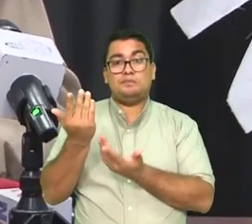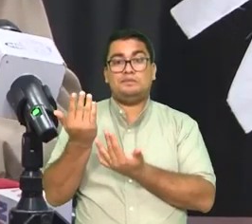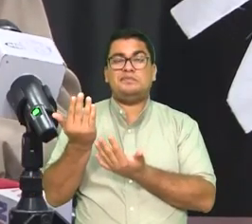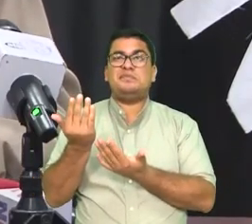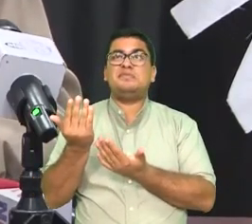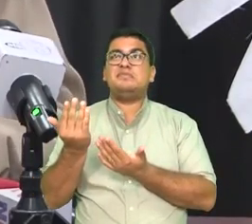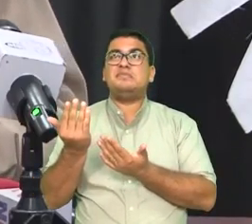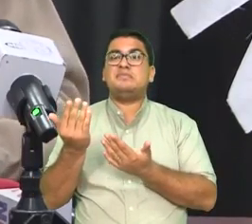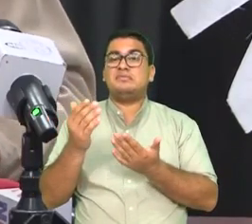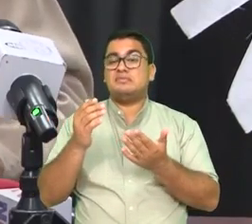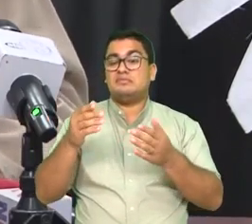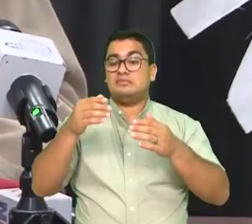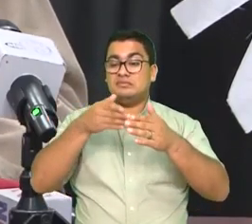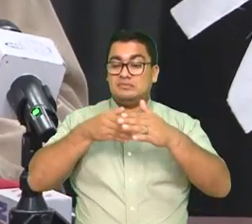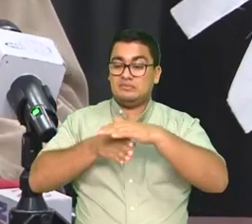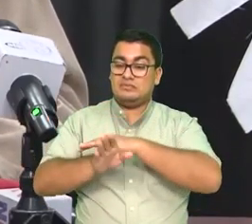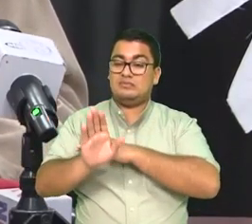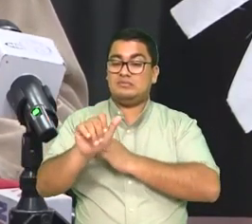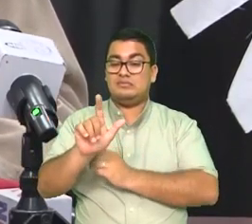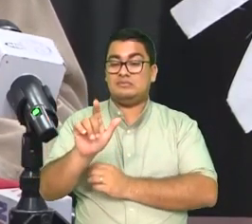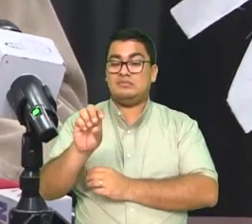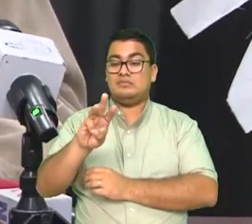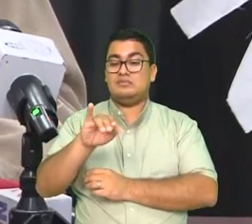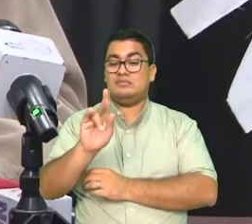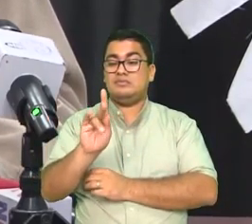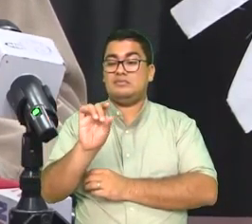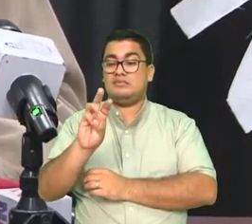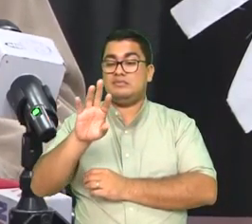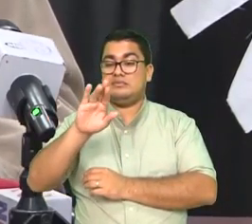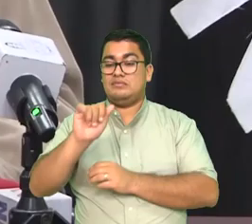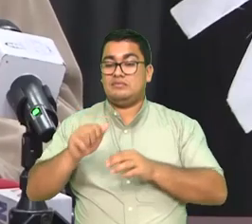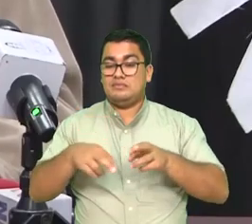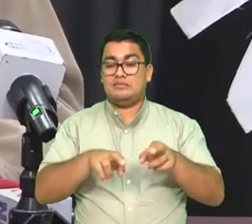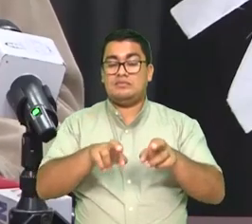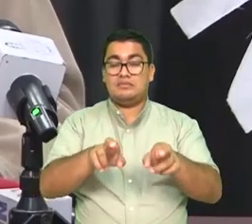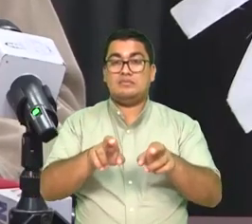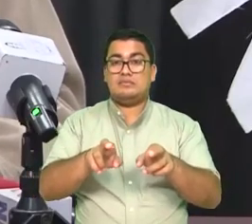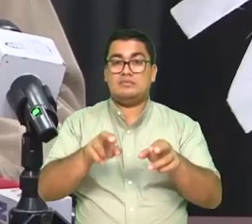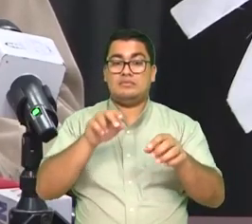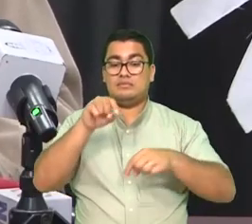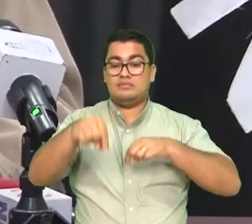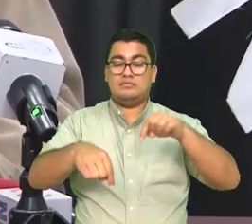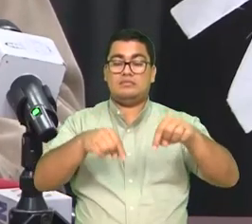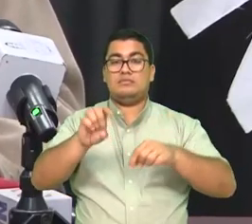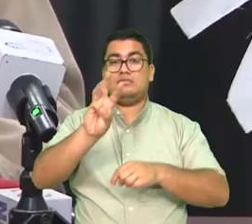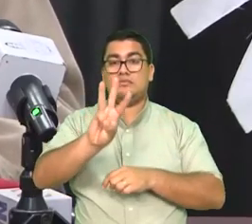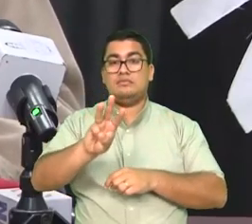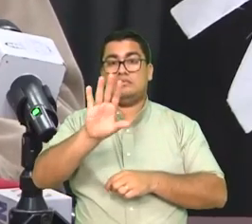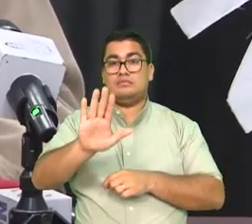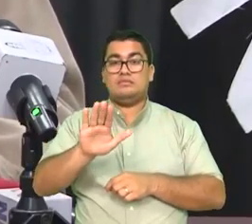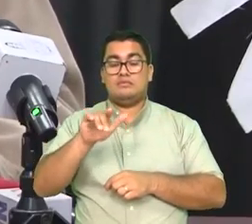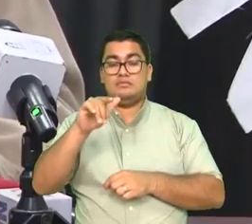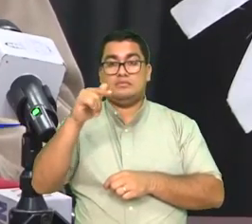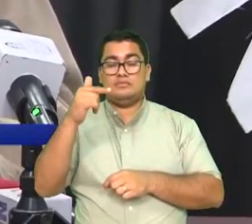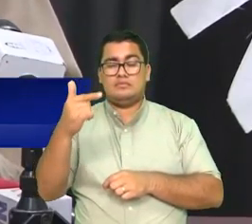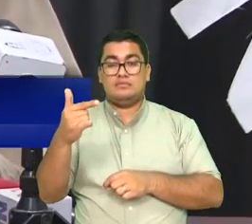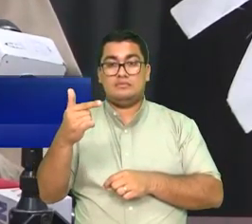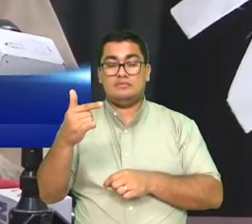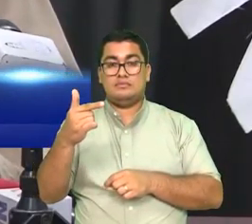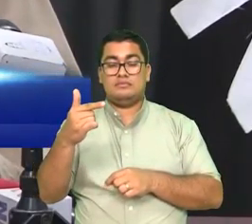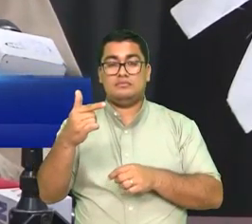a La Micamba en el río Cujuaguala, en el kilómetro 357 del